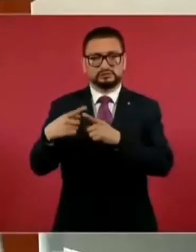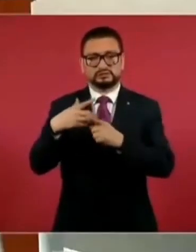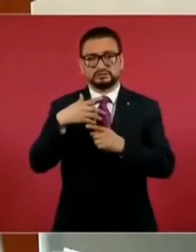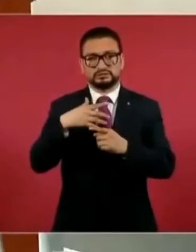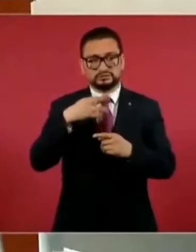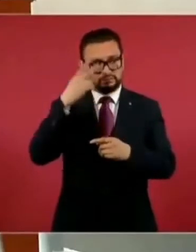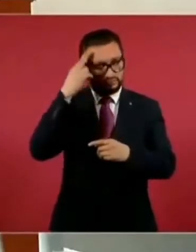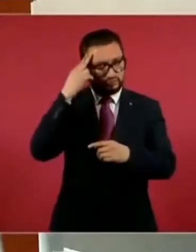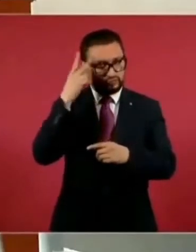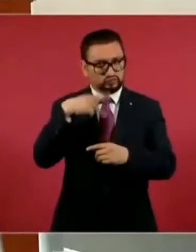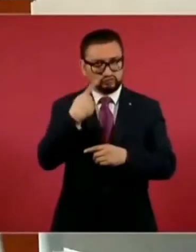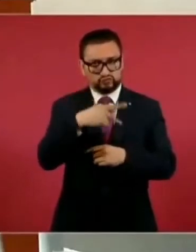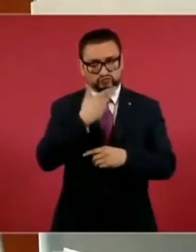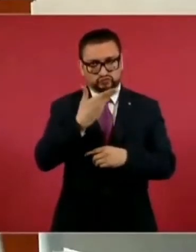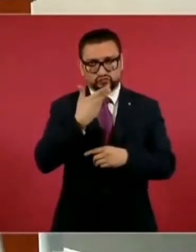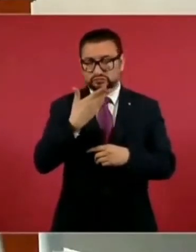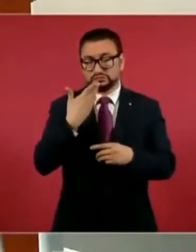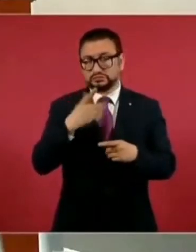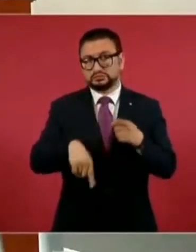porfiristas,